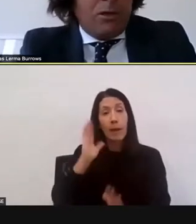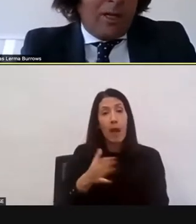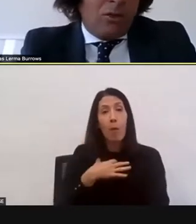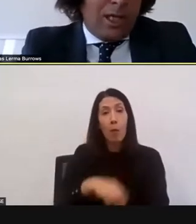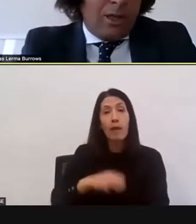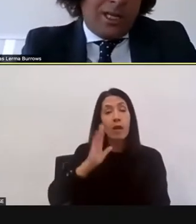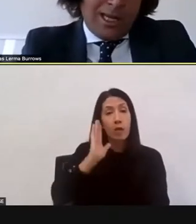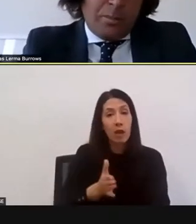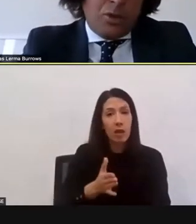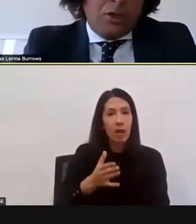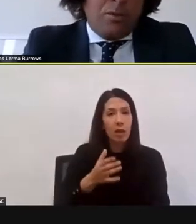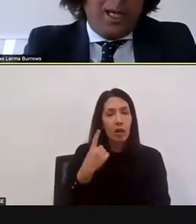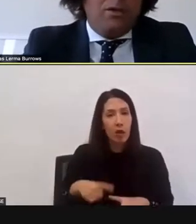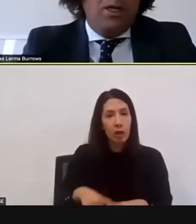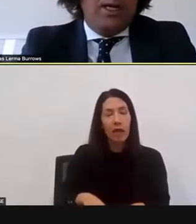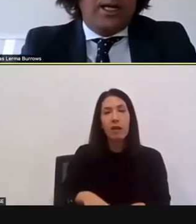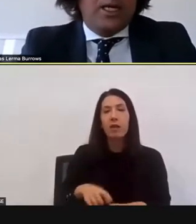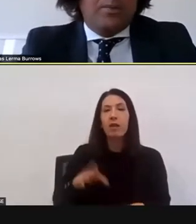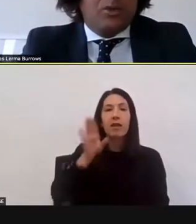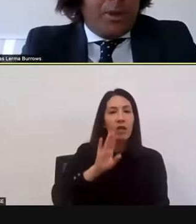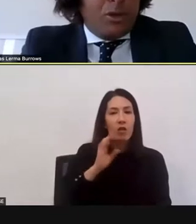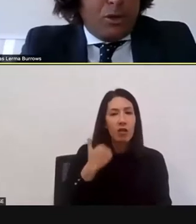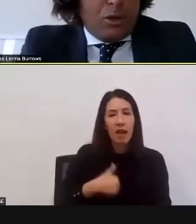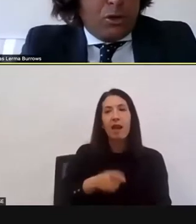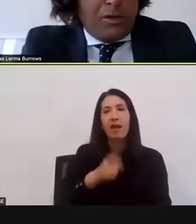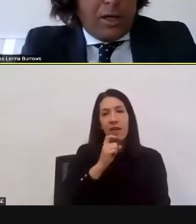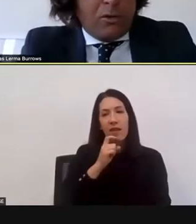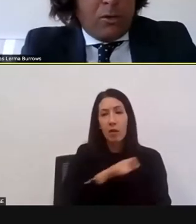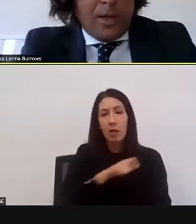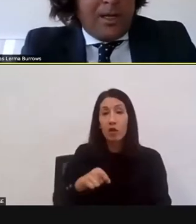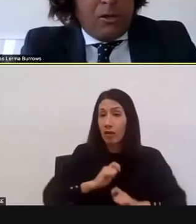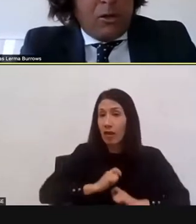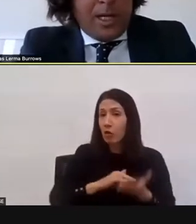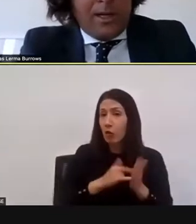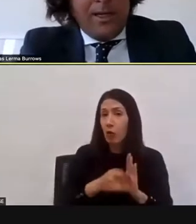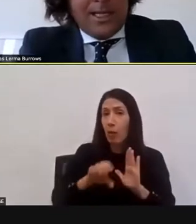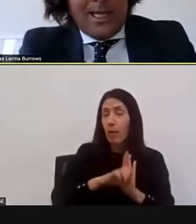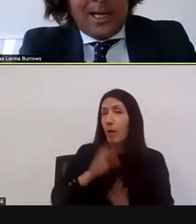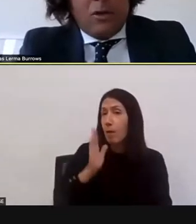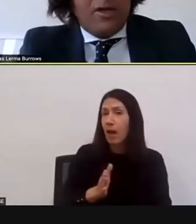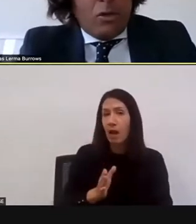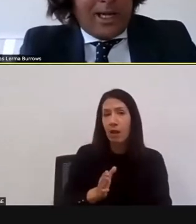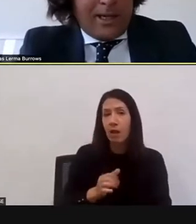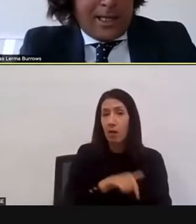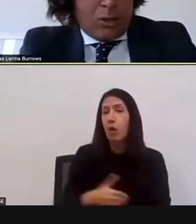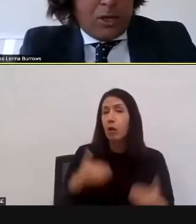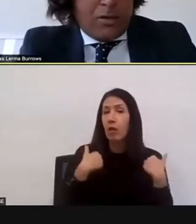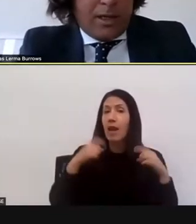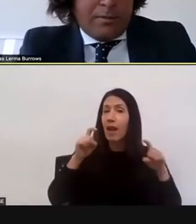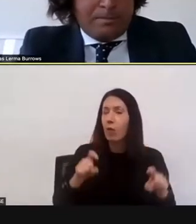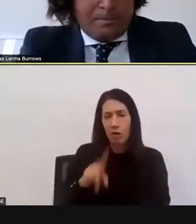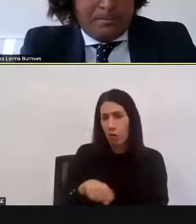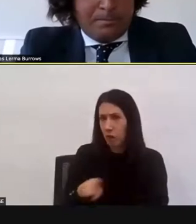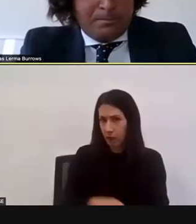persiguiendo aquellos delitos que ya de por sí es complicado en aquellas personas. Pero esto no lo soluciona el Código Penal y el Código Penal es el encargado de educar, en este caso, a la sociedad.